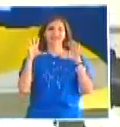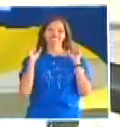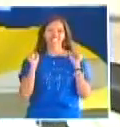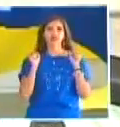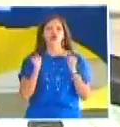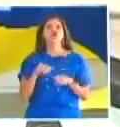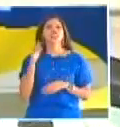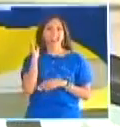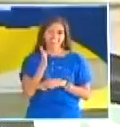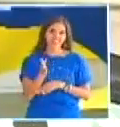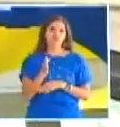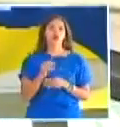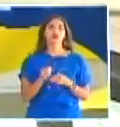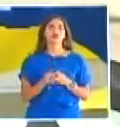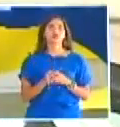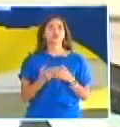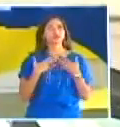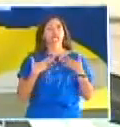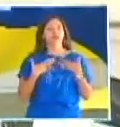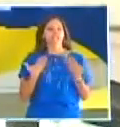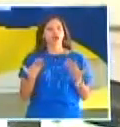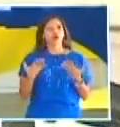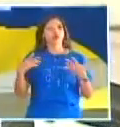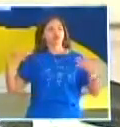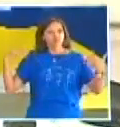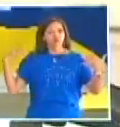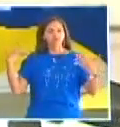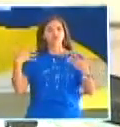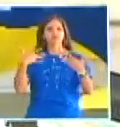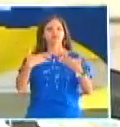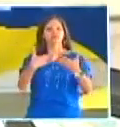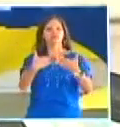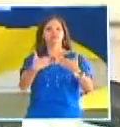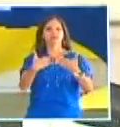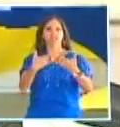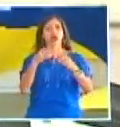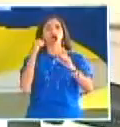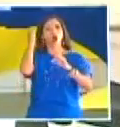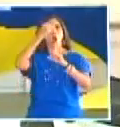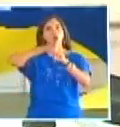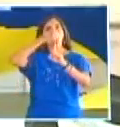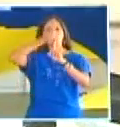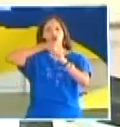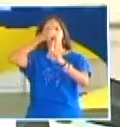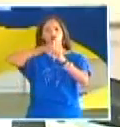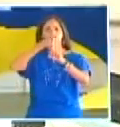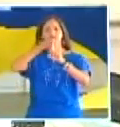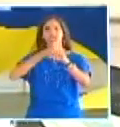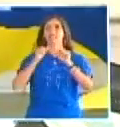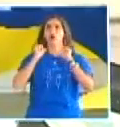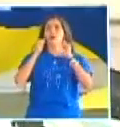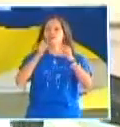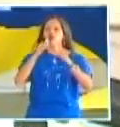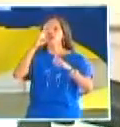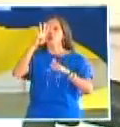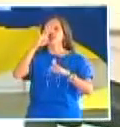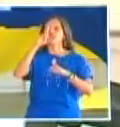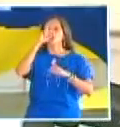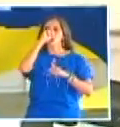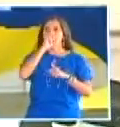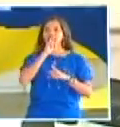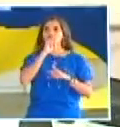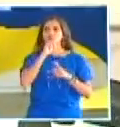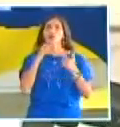sanción también a una trayectoria, a una lucha que comenzó hace 41 años, cuando